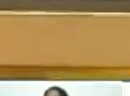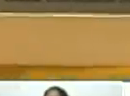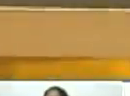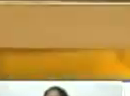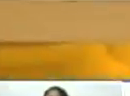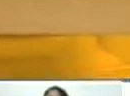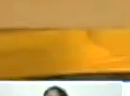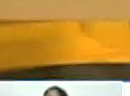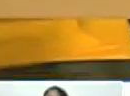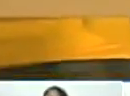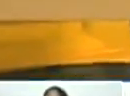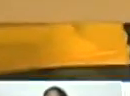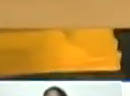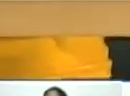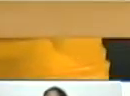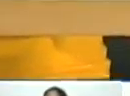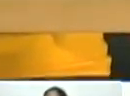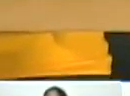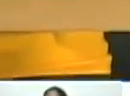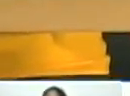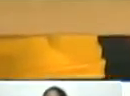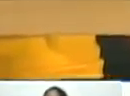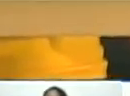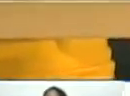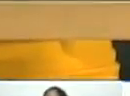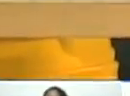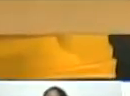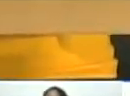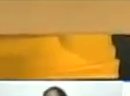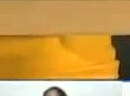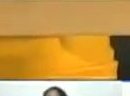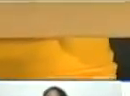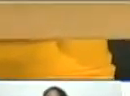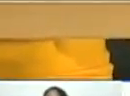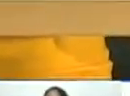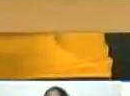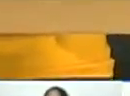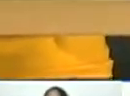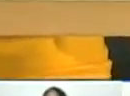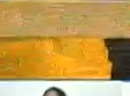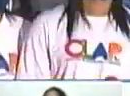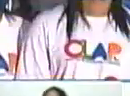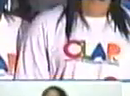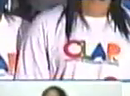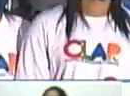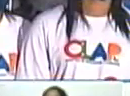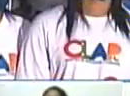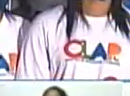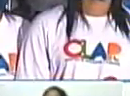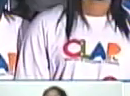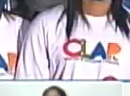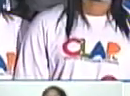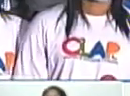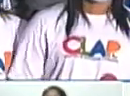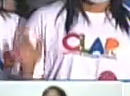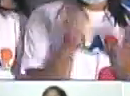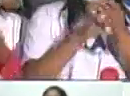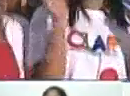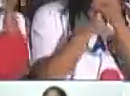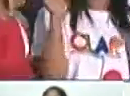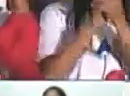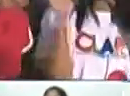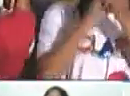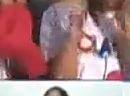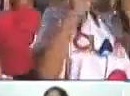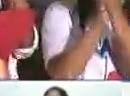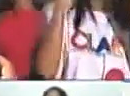Digo desde aquí, Altos del Ídice, ¡que viva el poder popular! ¡Que vivan los CLAT